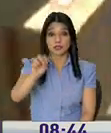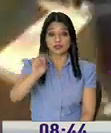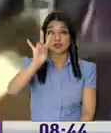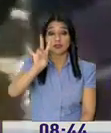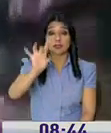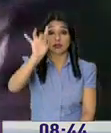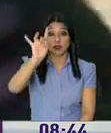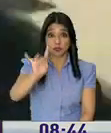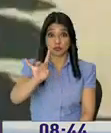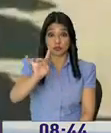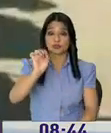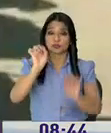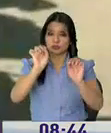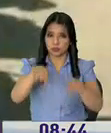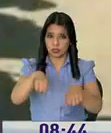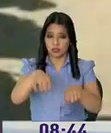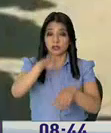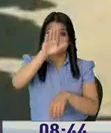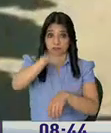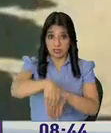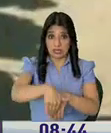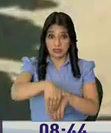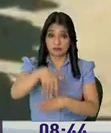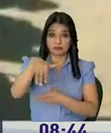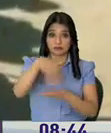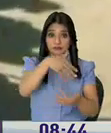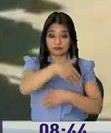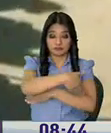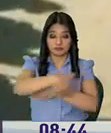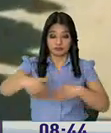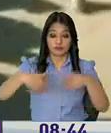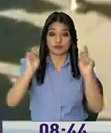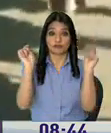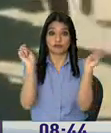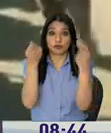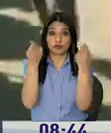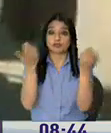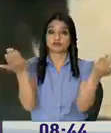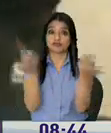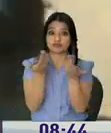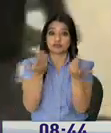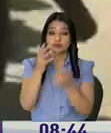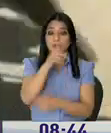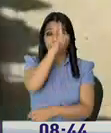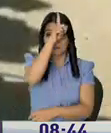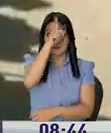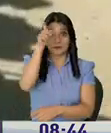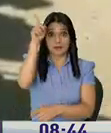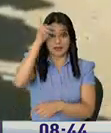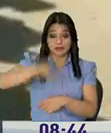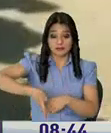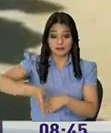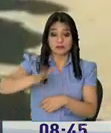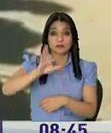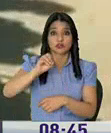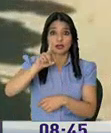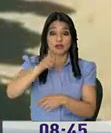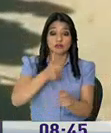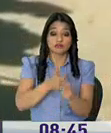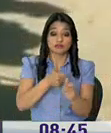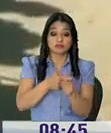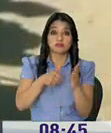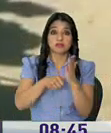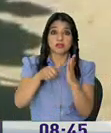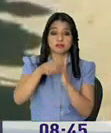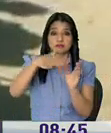0999-713078. Pueden acercarse también a donar en la dirección de Fundación Jonathan, es en la Madrid y Toledo, junto al Ministerio del